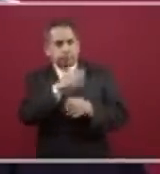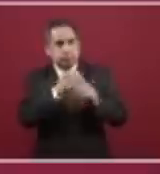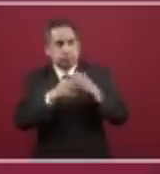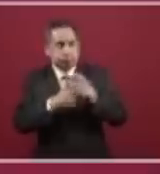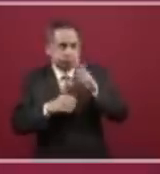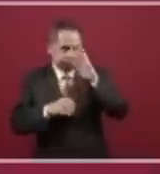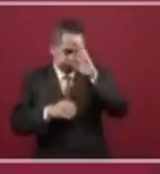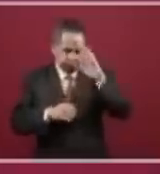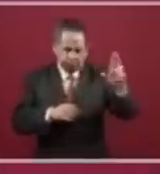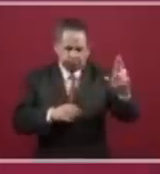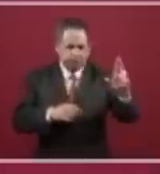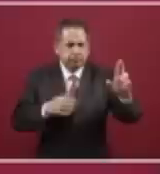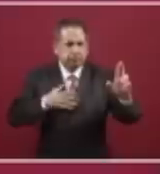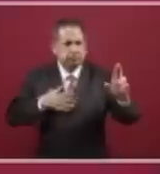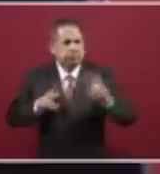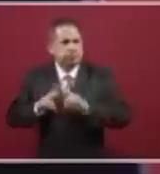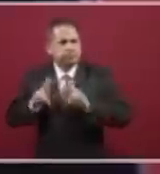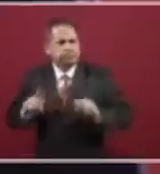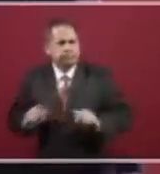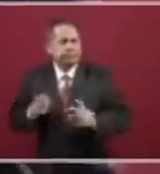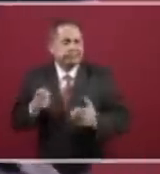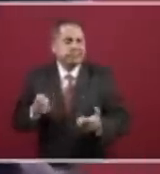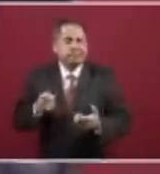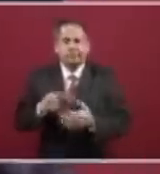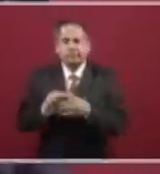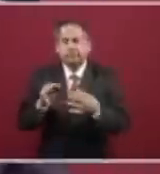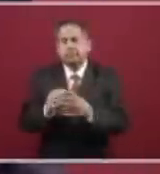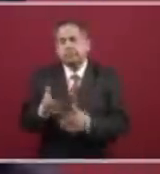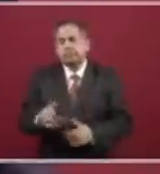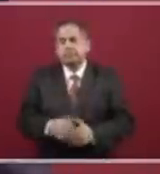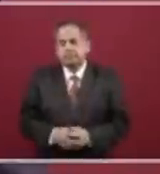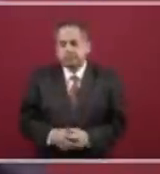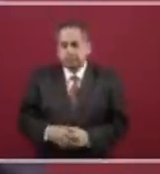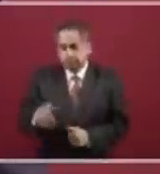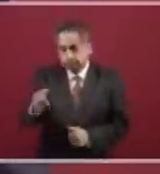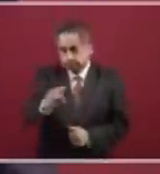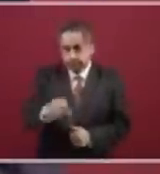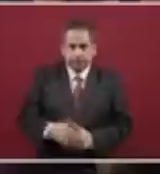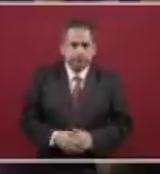entonces eso es lo que estamos haciendo muy bien